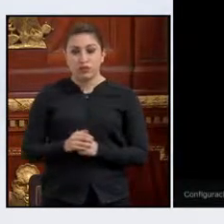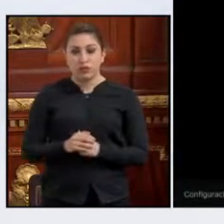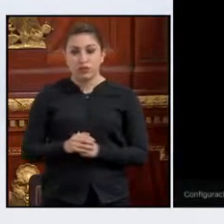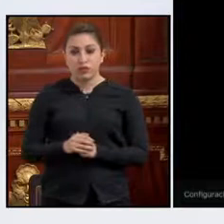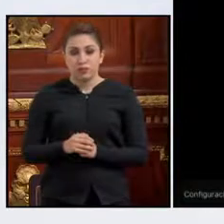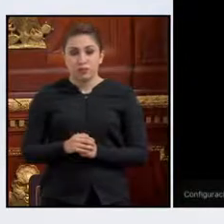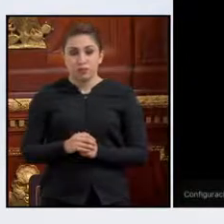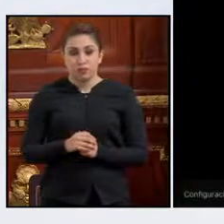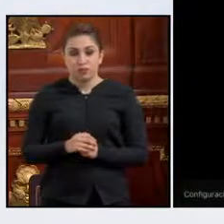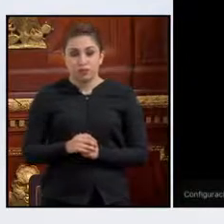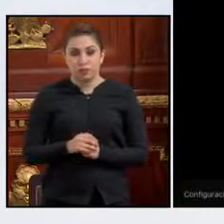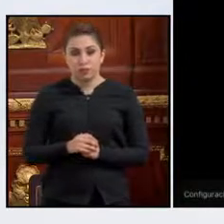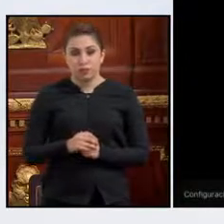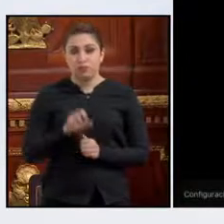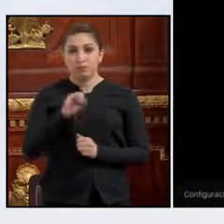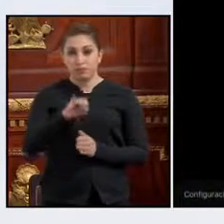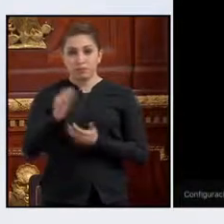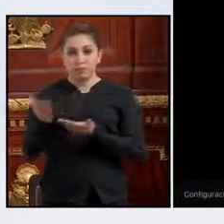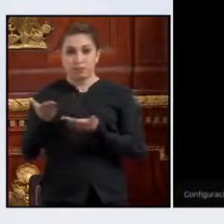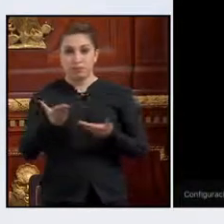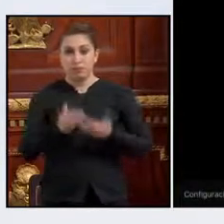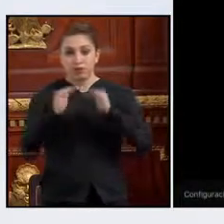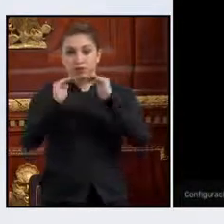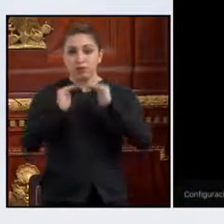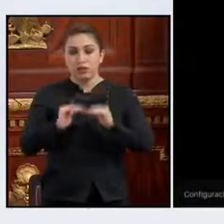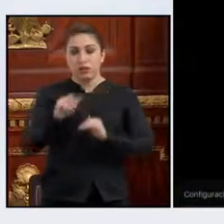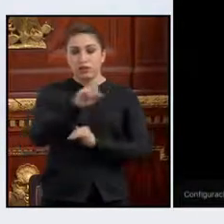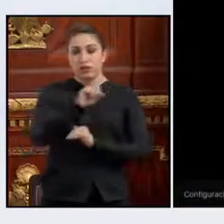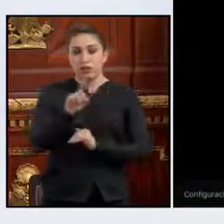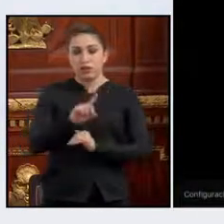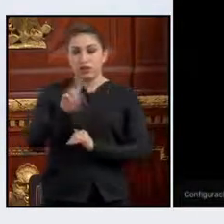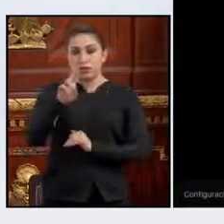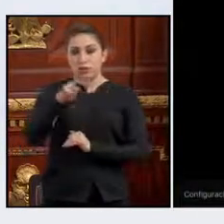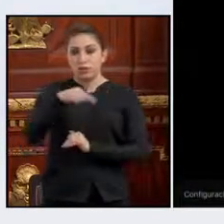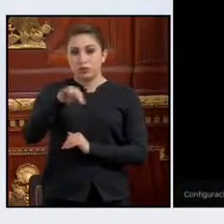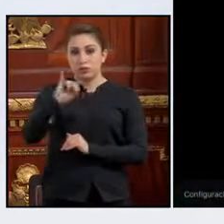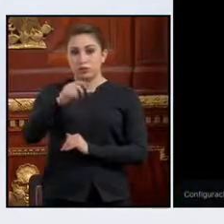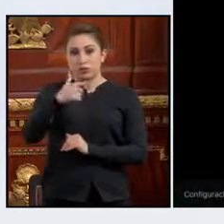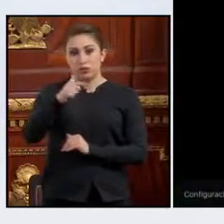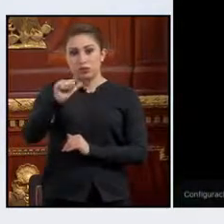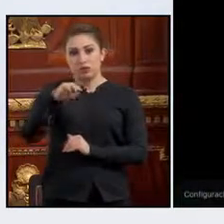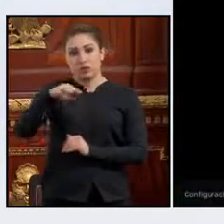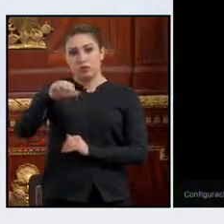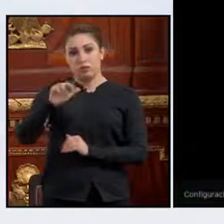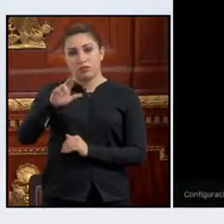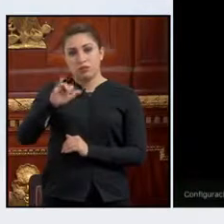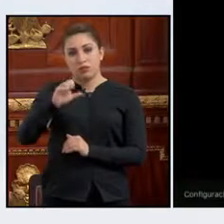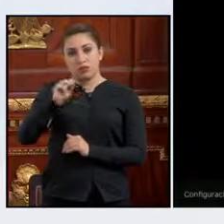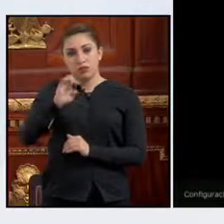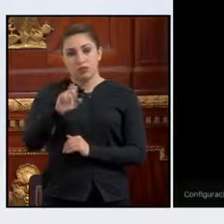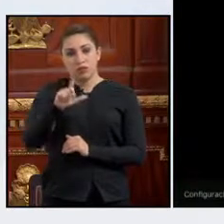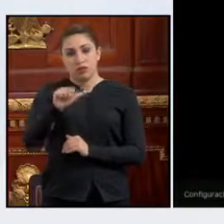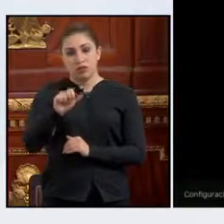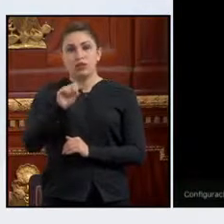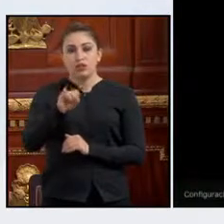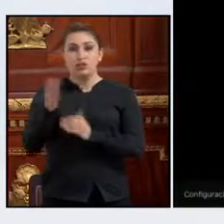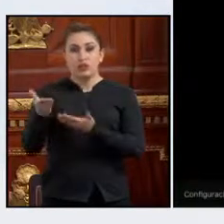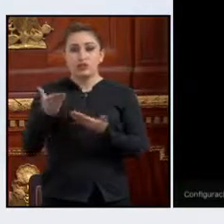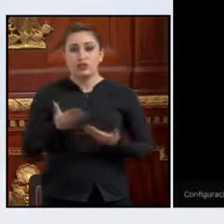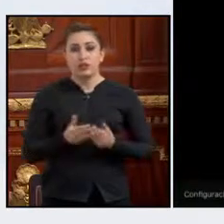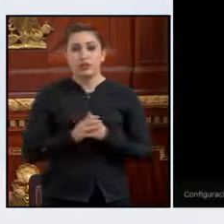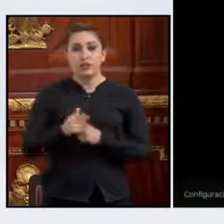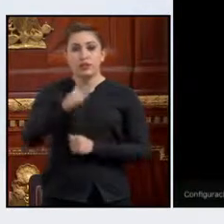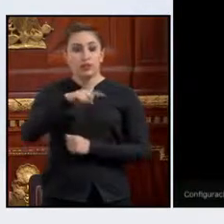Bonrieric de la Isla, presente. Zúñiga Cerón. Zúñiga Cerón, Marisela, presente. ¿Falta